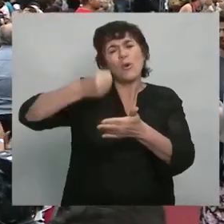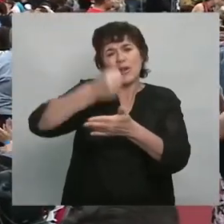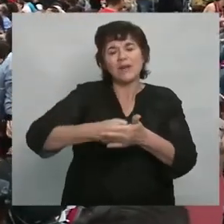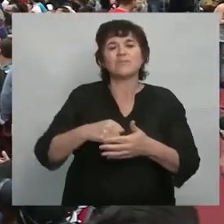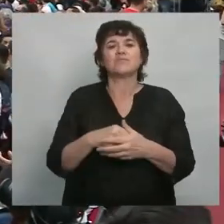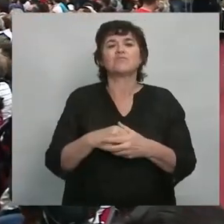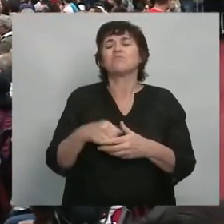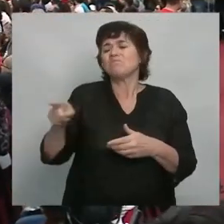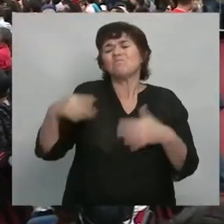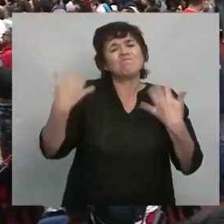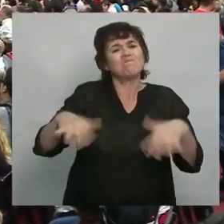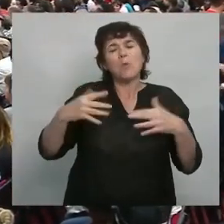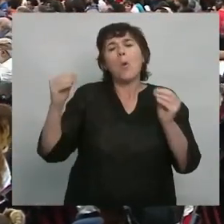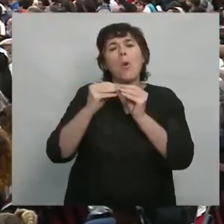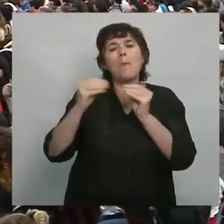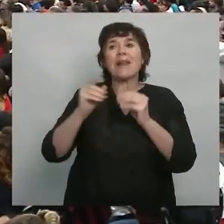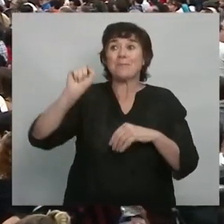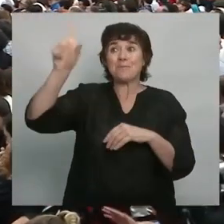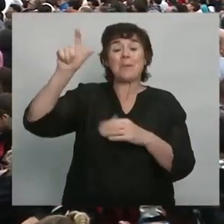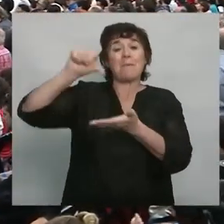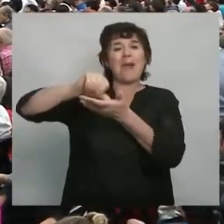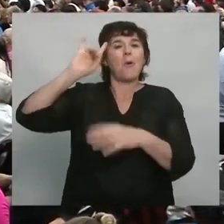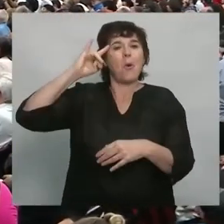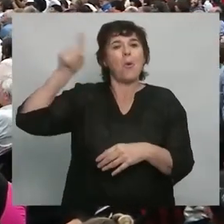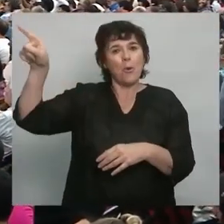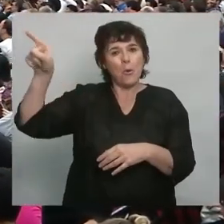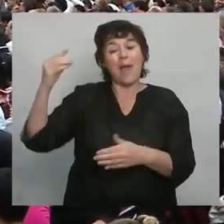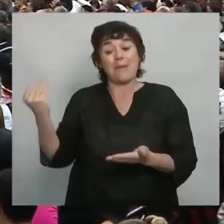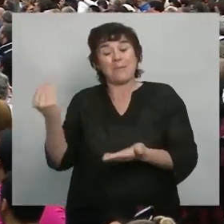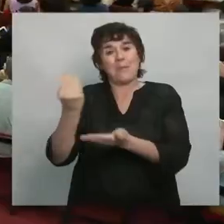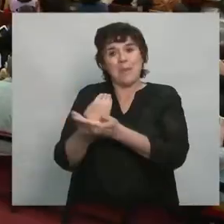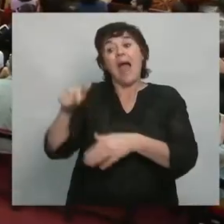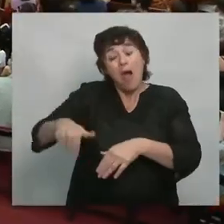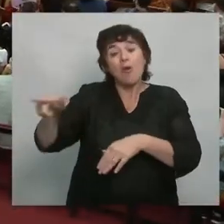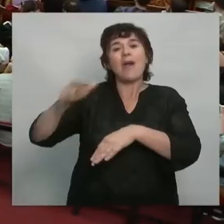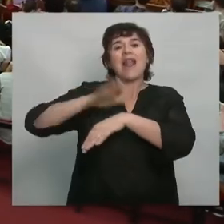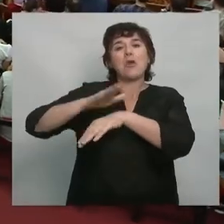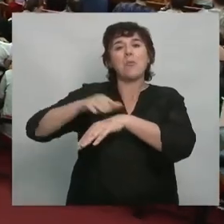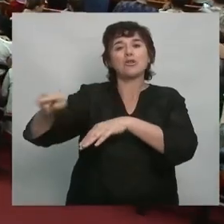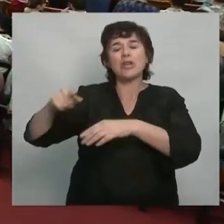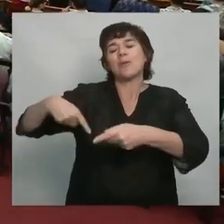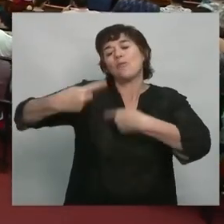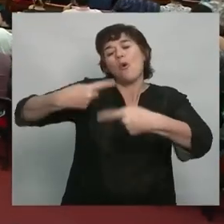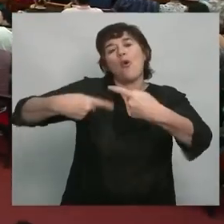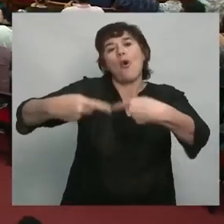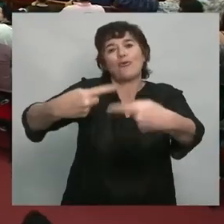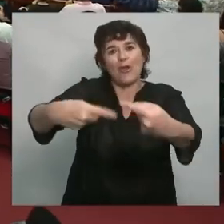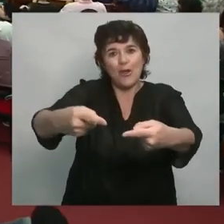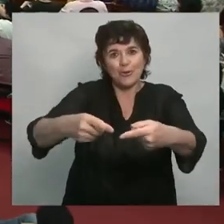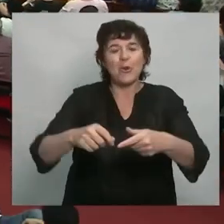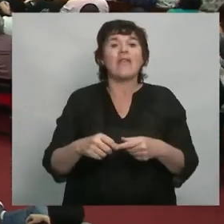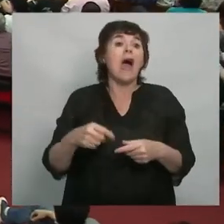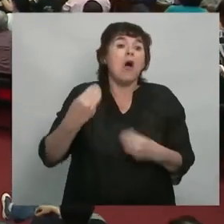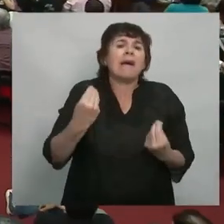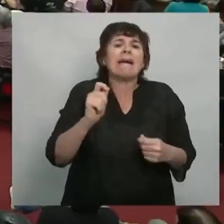una gran compañera uruguaya que va a ser la que va a tener la responsabilidad de dar continuidad al enorme desafío que nos plantean